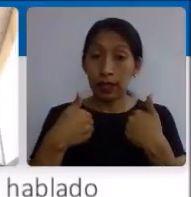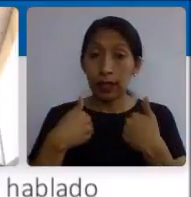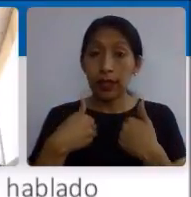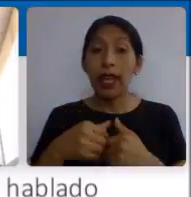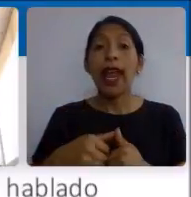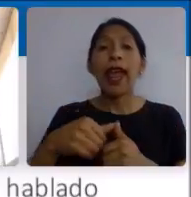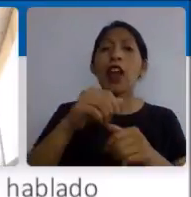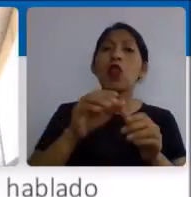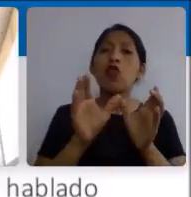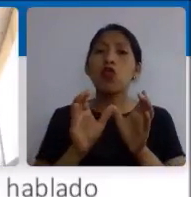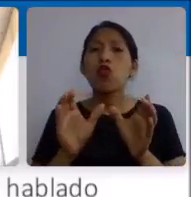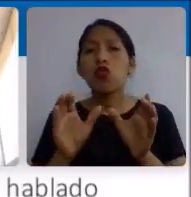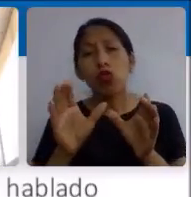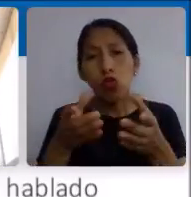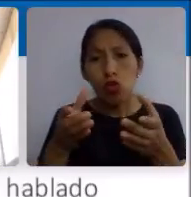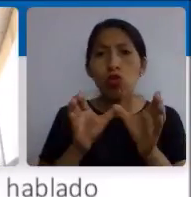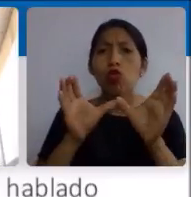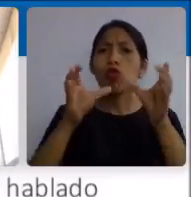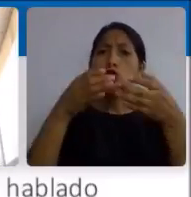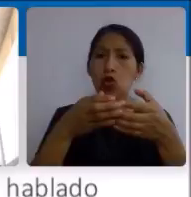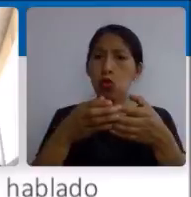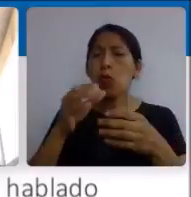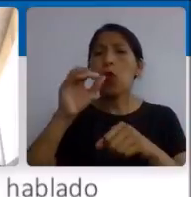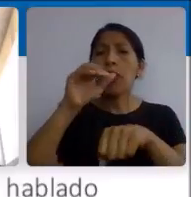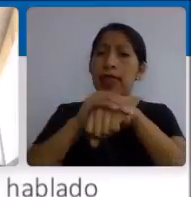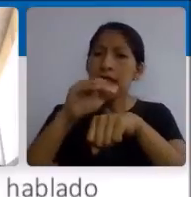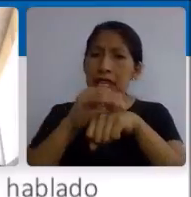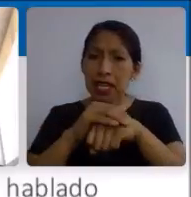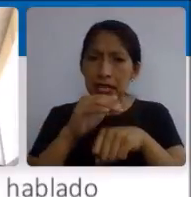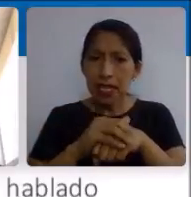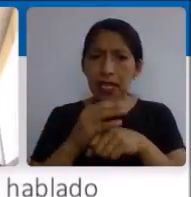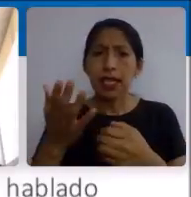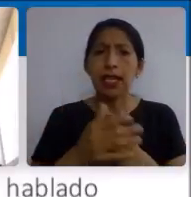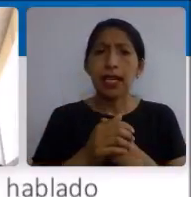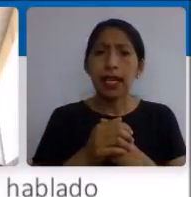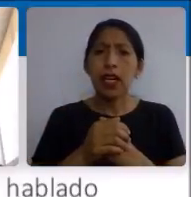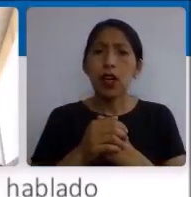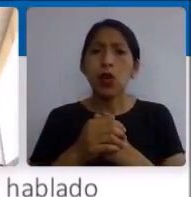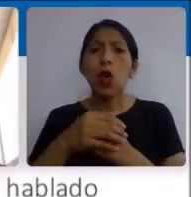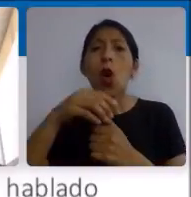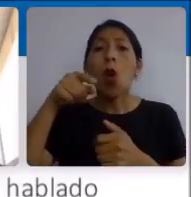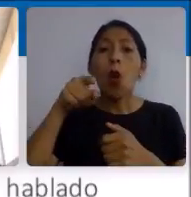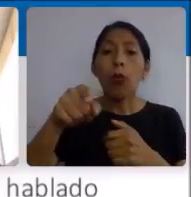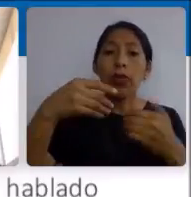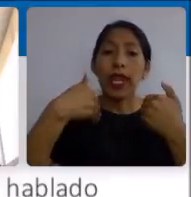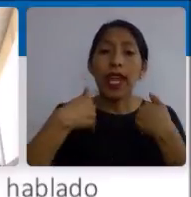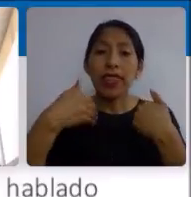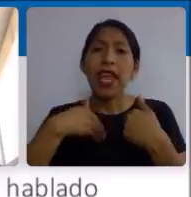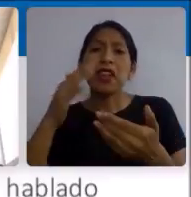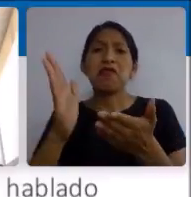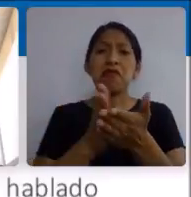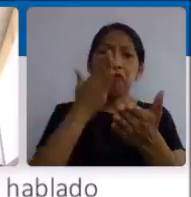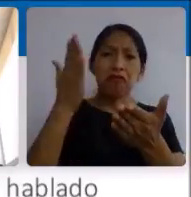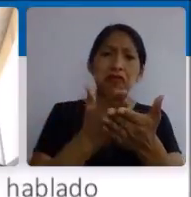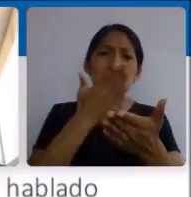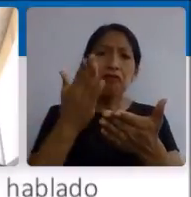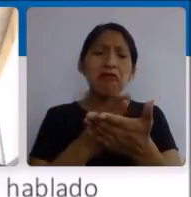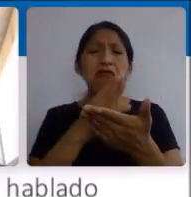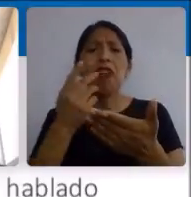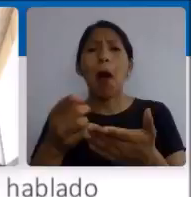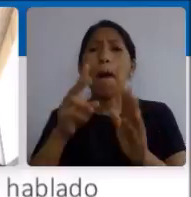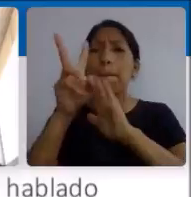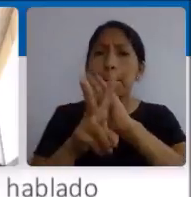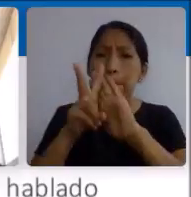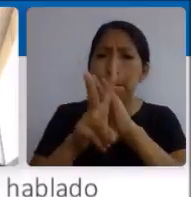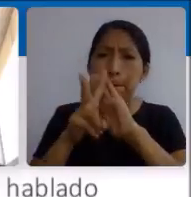inglés. Eso también es importante, ¿no? Estamos hablando de tener un brochures, tener revistas, tener